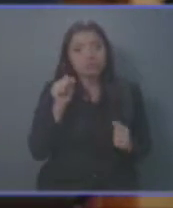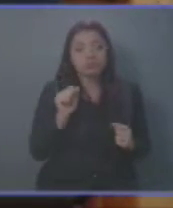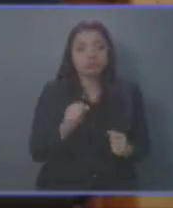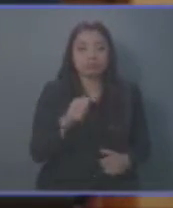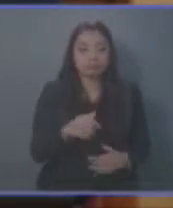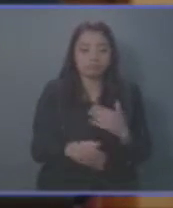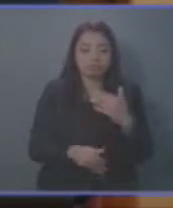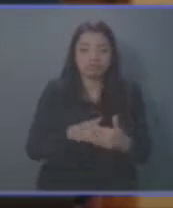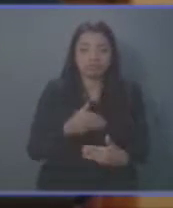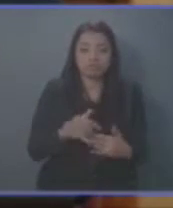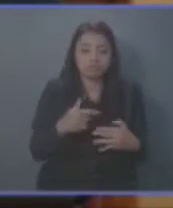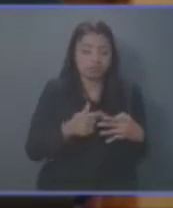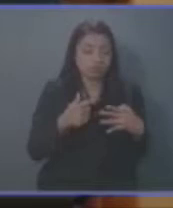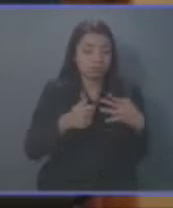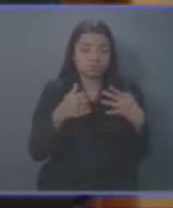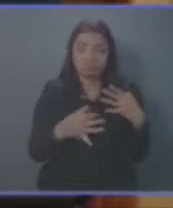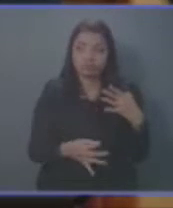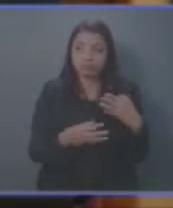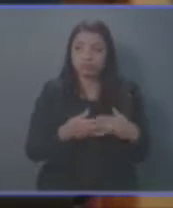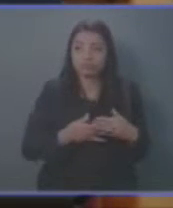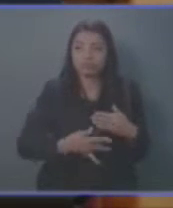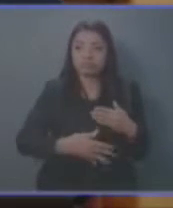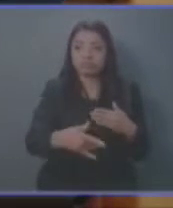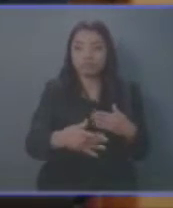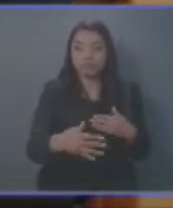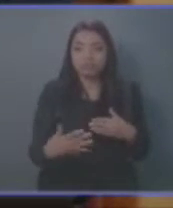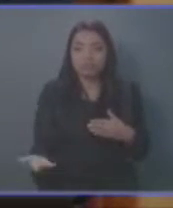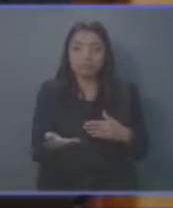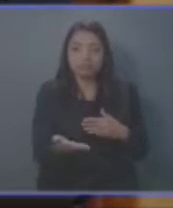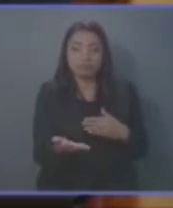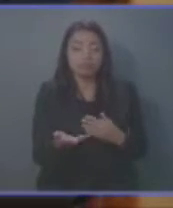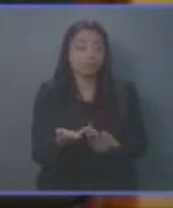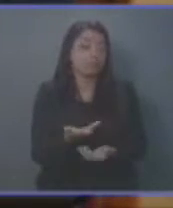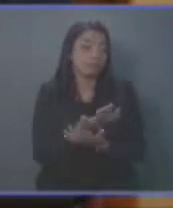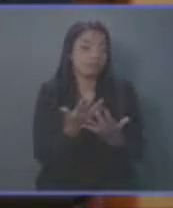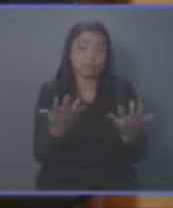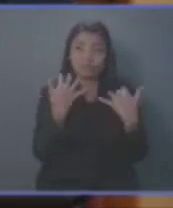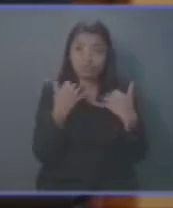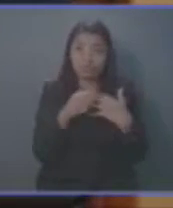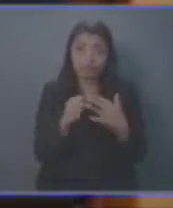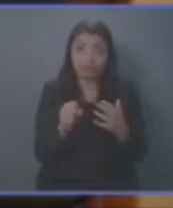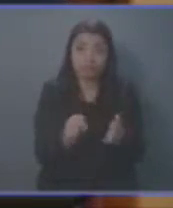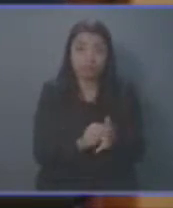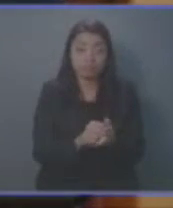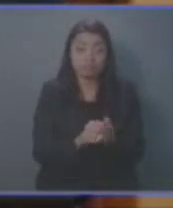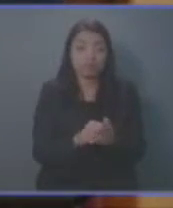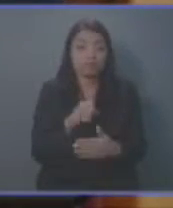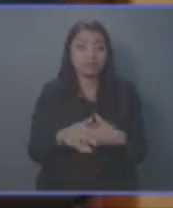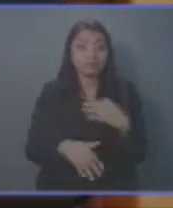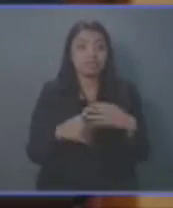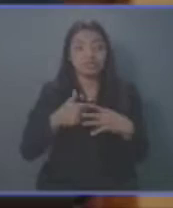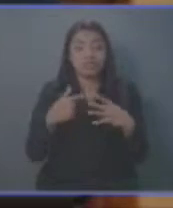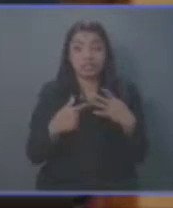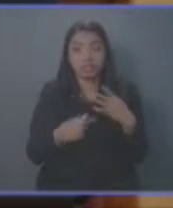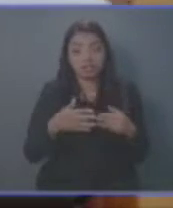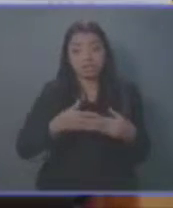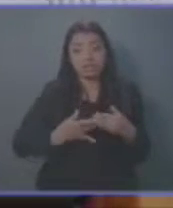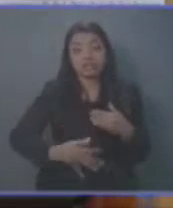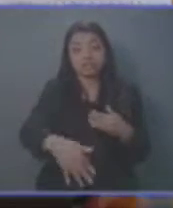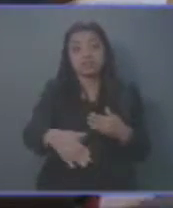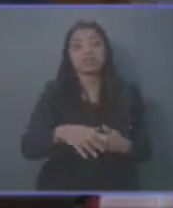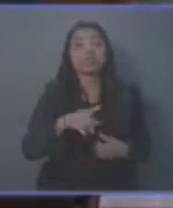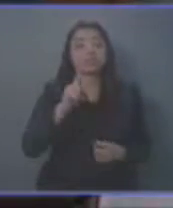por ello ha concluido en emitir dictamen favorable que lo hace del conocimiento del honorable pleno para los efectos legales